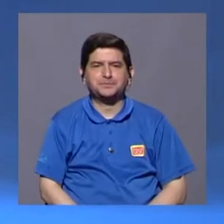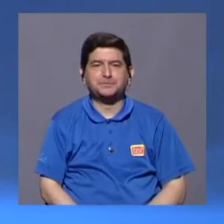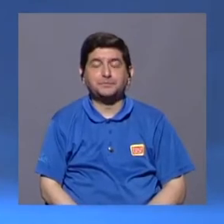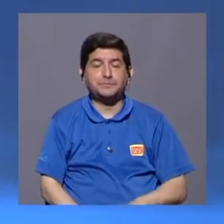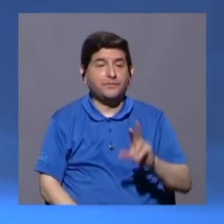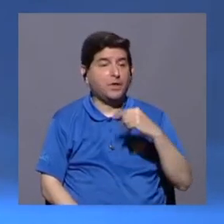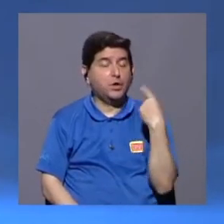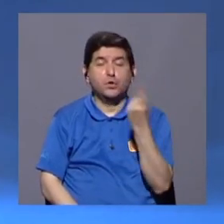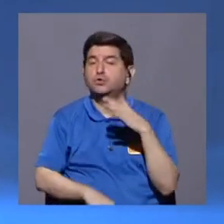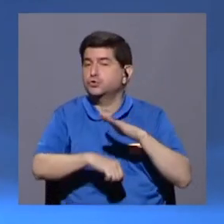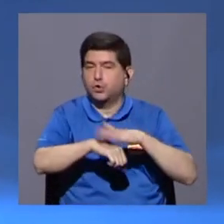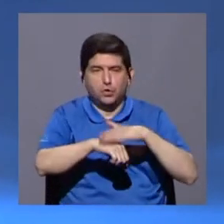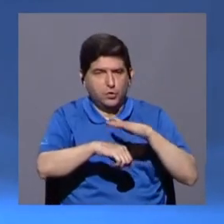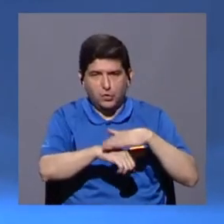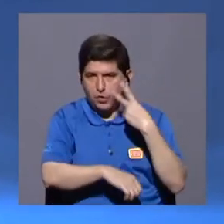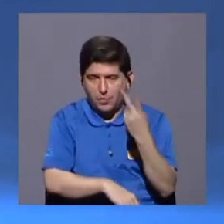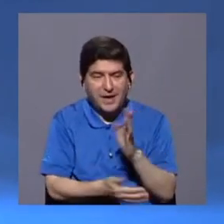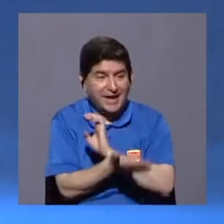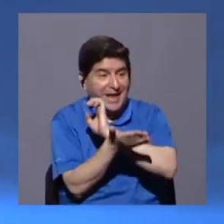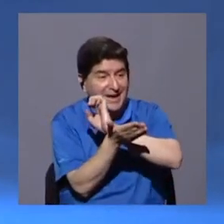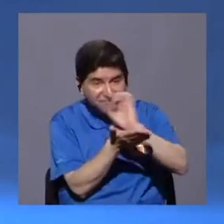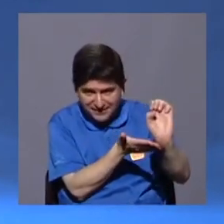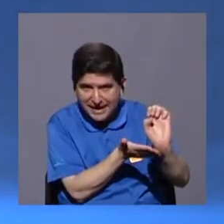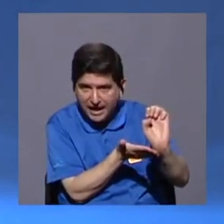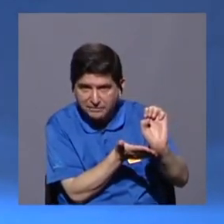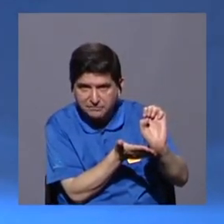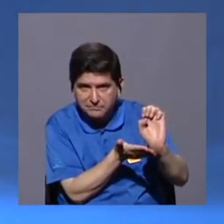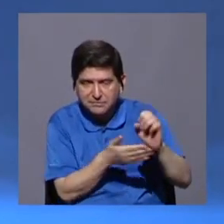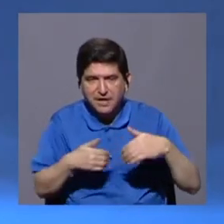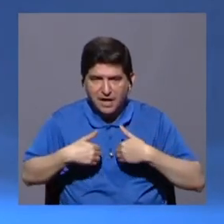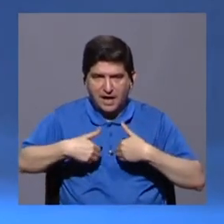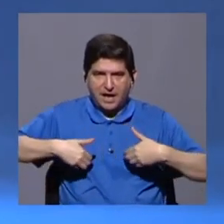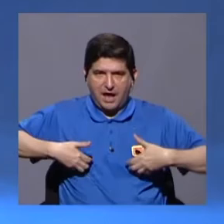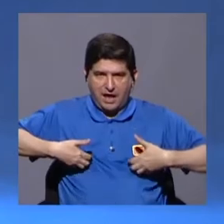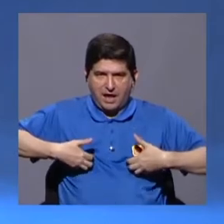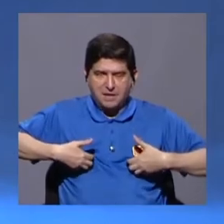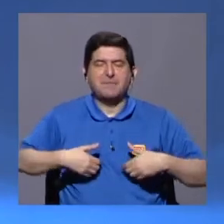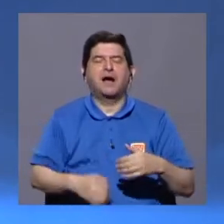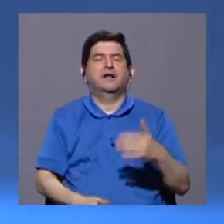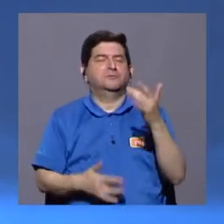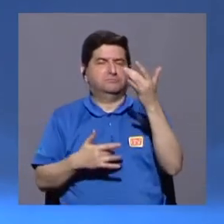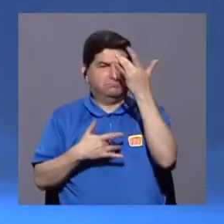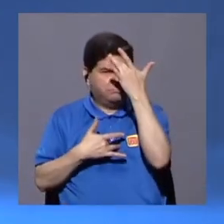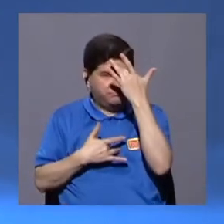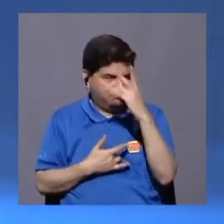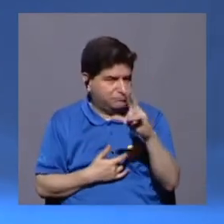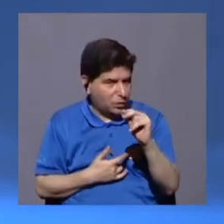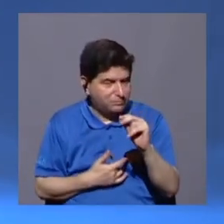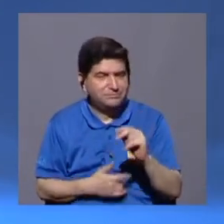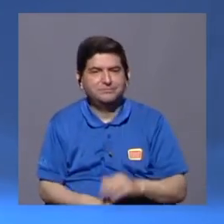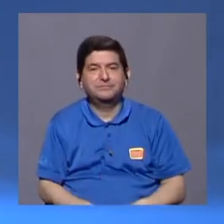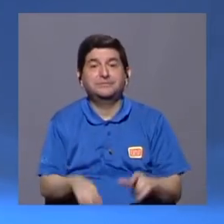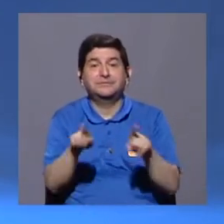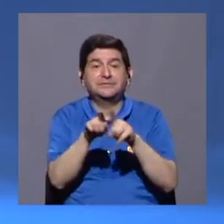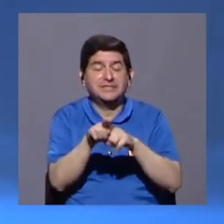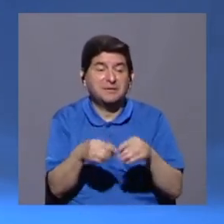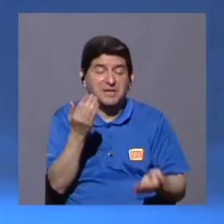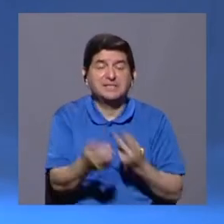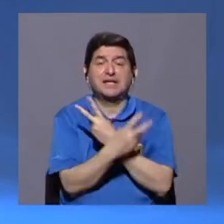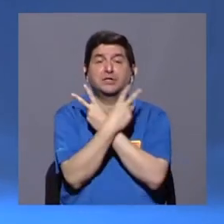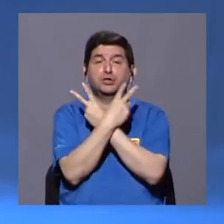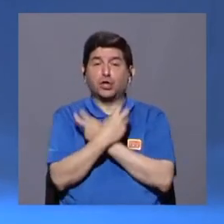no sólo va a permitir ver si se evita que el animal se enferme sino también si es tóxico si tiene algún